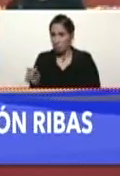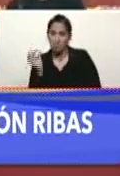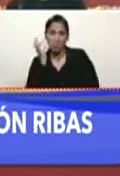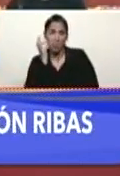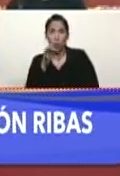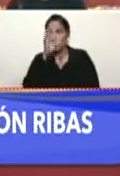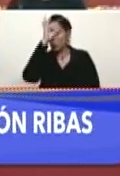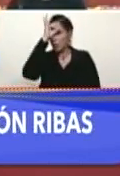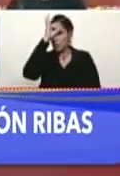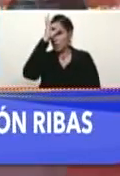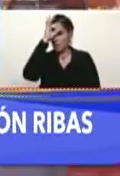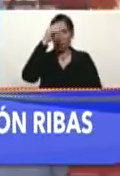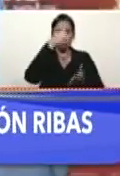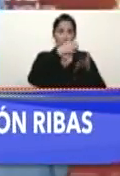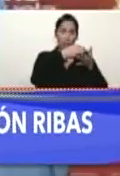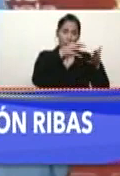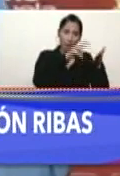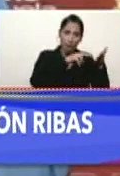escribir.